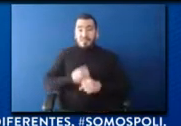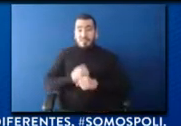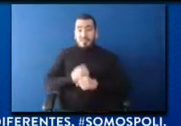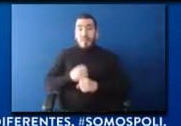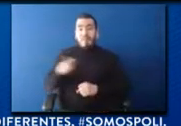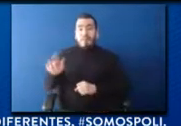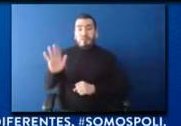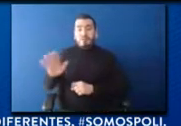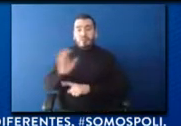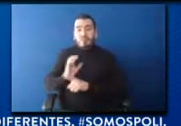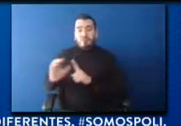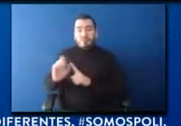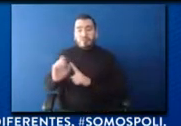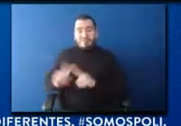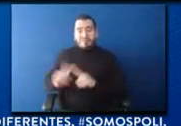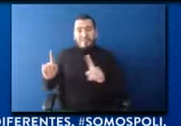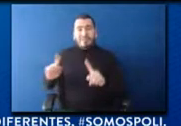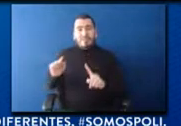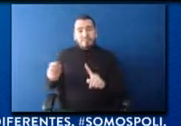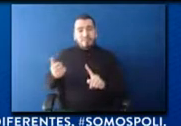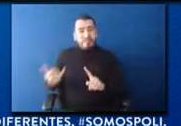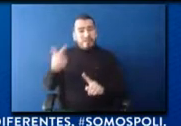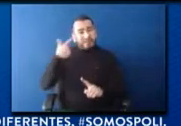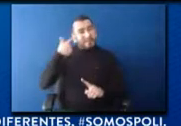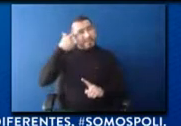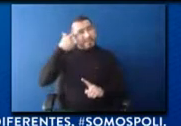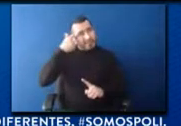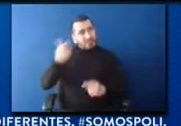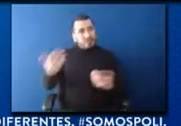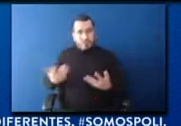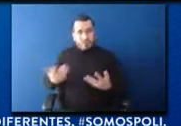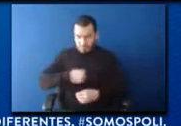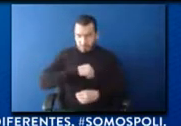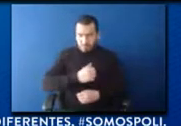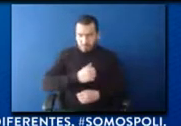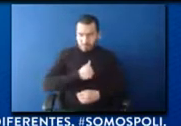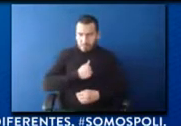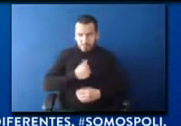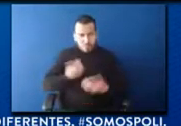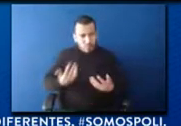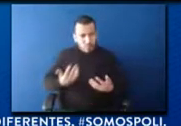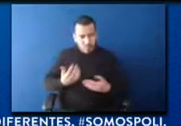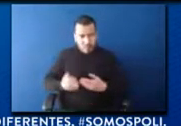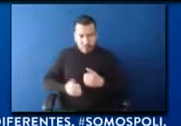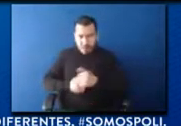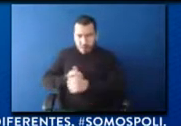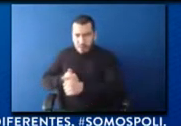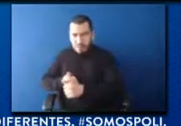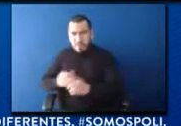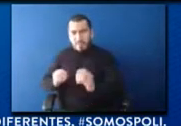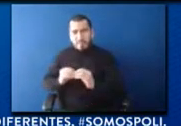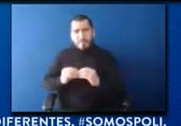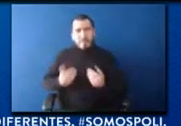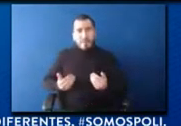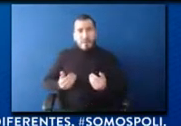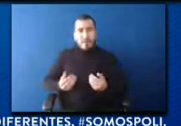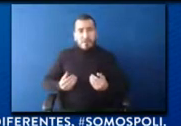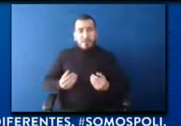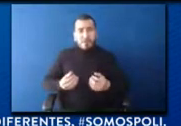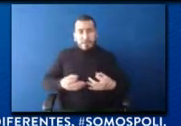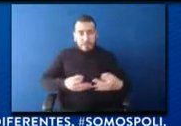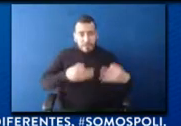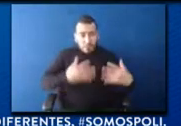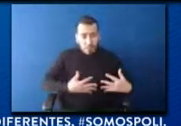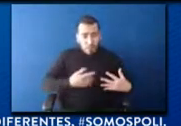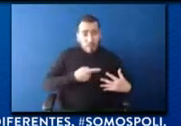diferente. Otro reto adicional, ¿en dónde los acompañamos? ¿Seguros que tanto está llevando medicina preventiva a